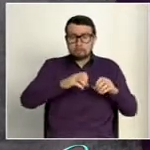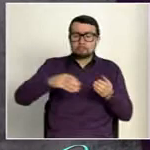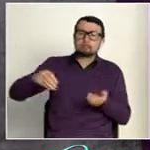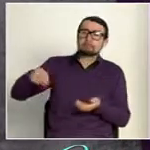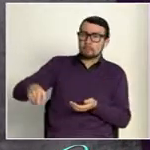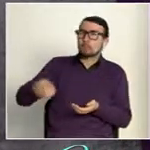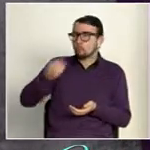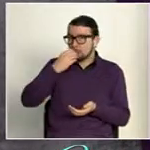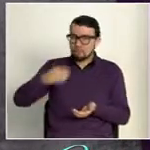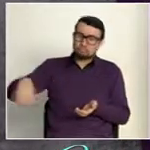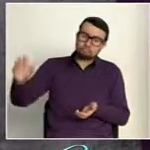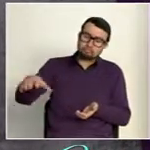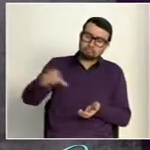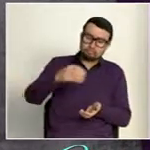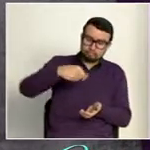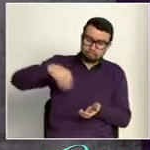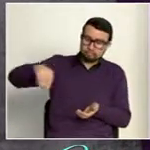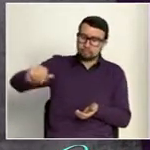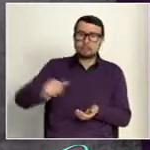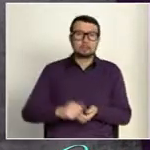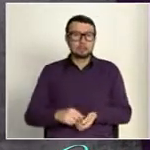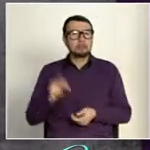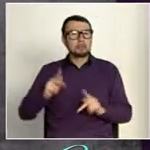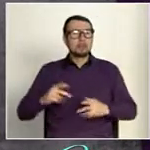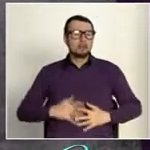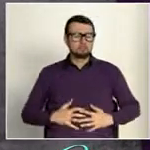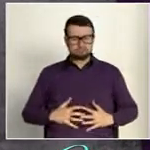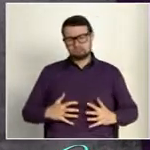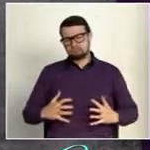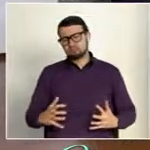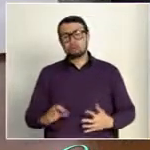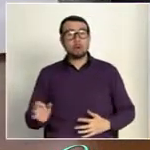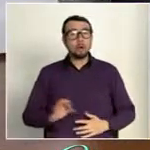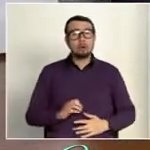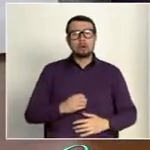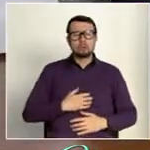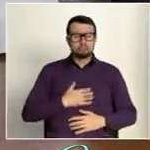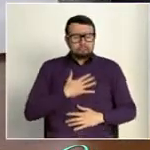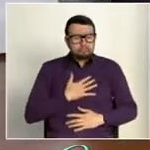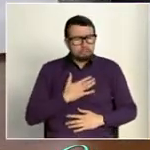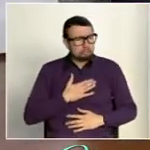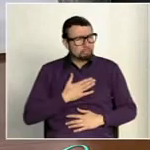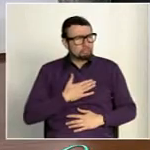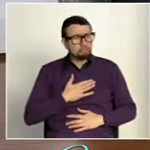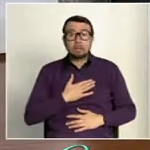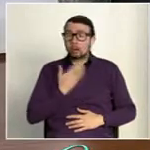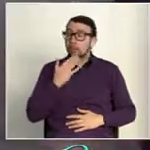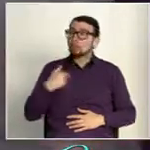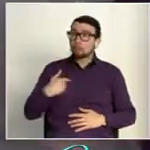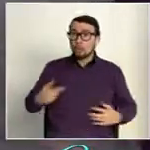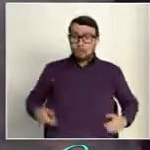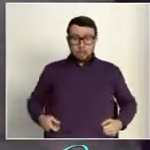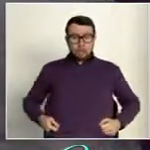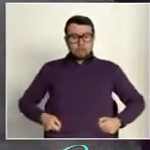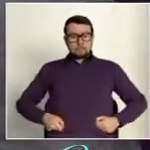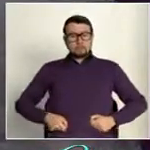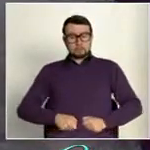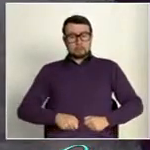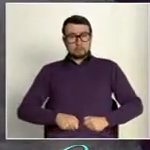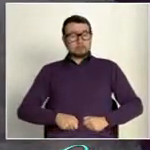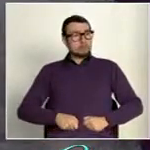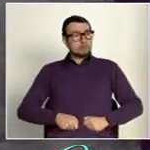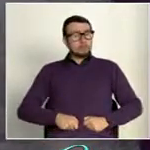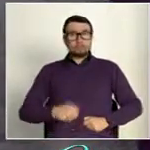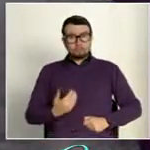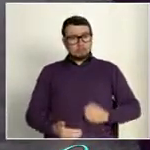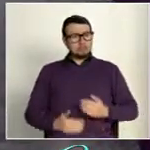distensión abdominal, eructos. Excelente. ¿Cierto? Que aquellas personas que dicen que será que me he visto y en el transcurso del día tengo que soltarle